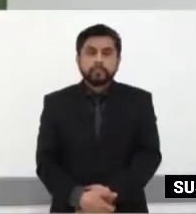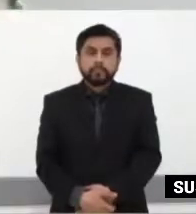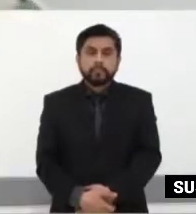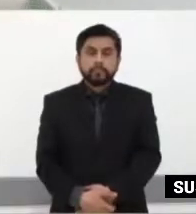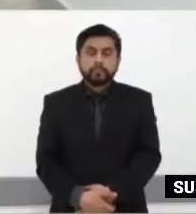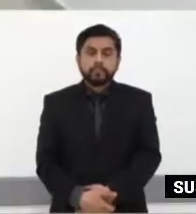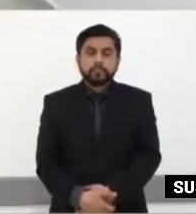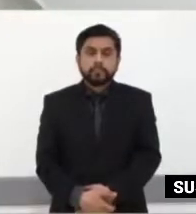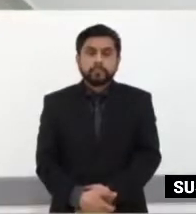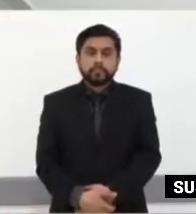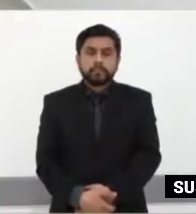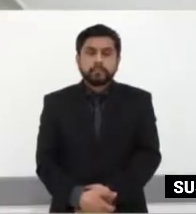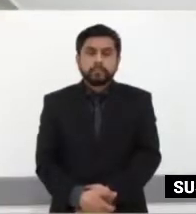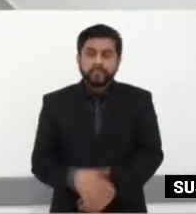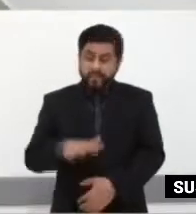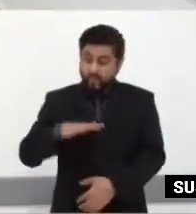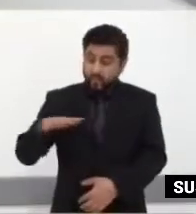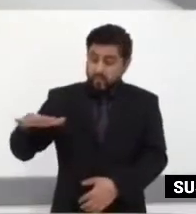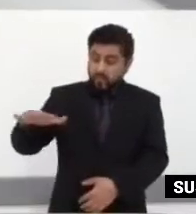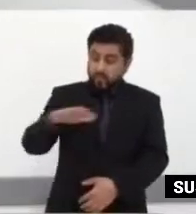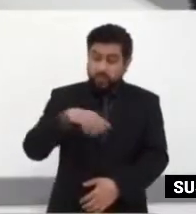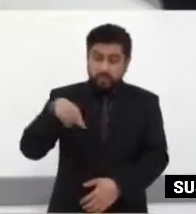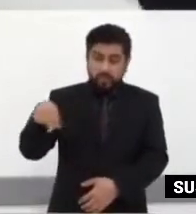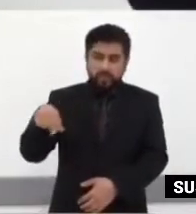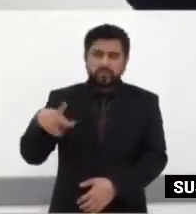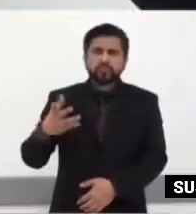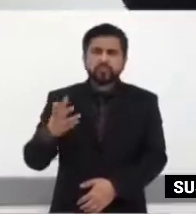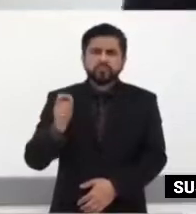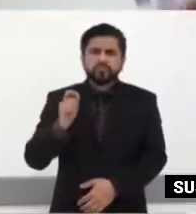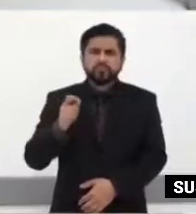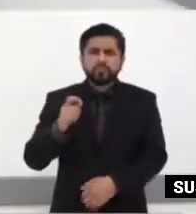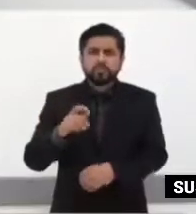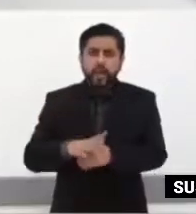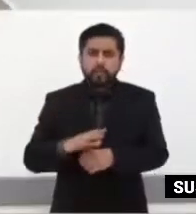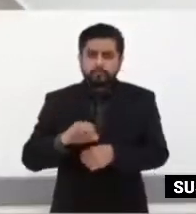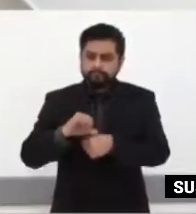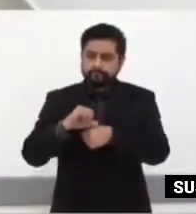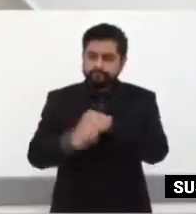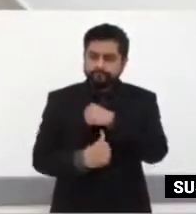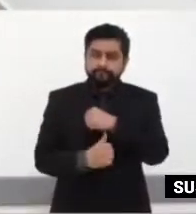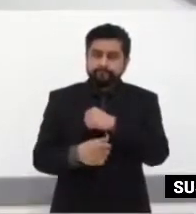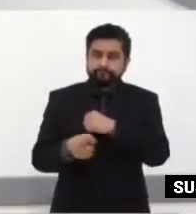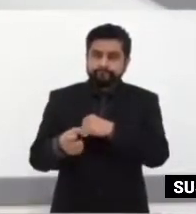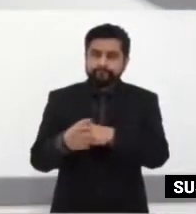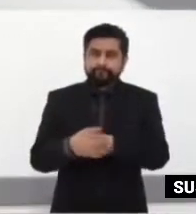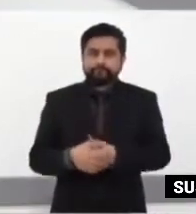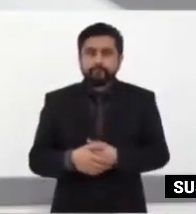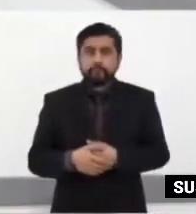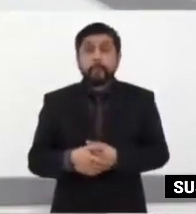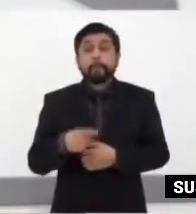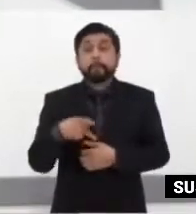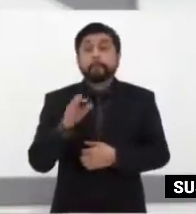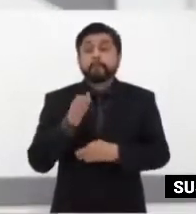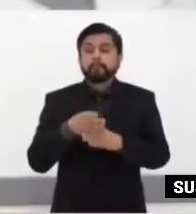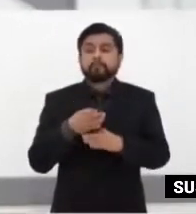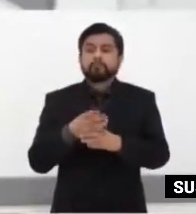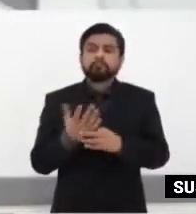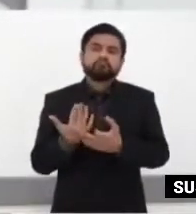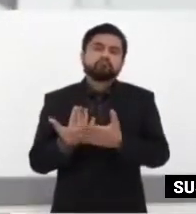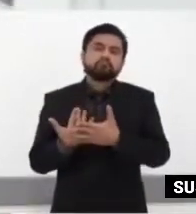vez. Toda esta zona es el área de cirugía, de selle. Ahorita está pendiente en stand-by en lo que